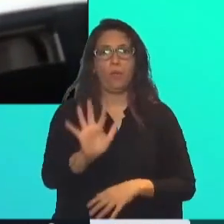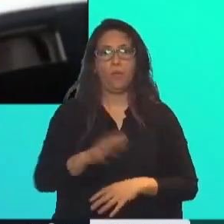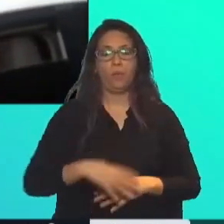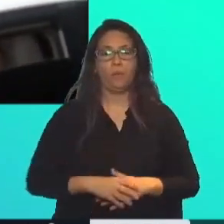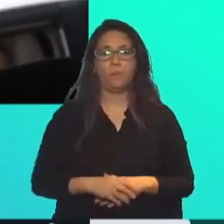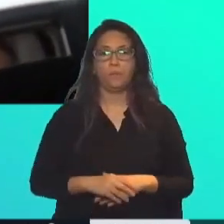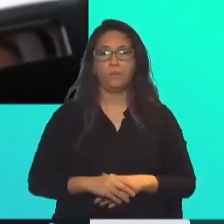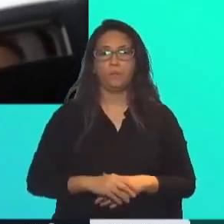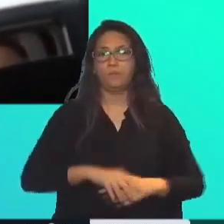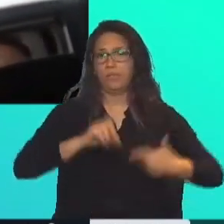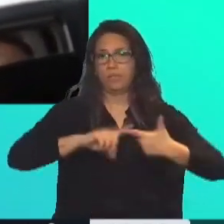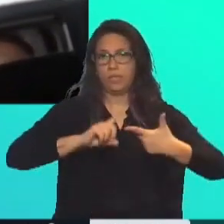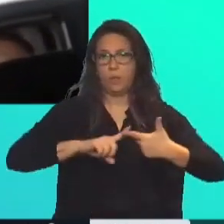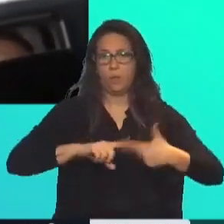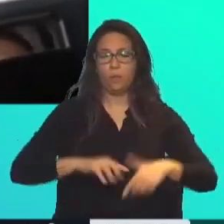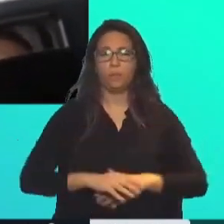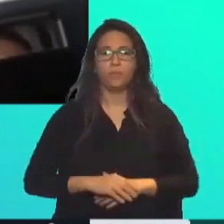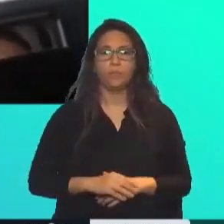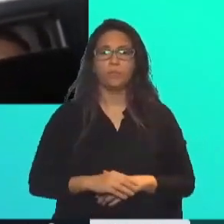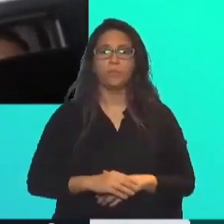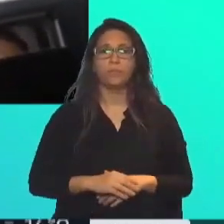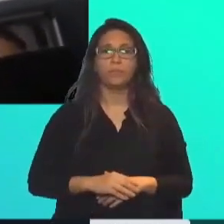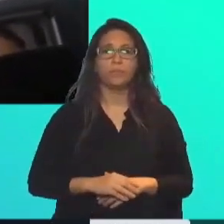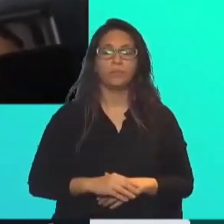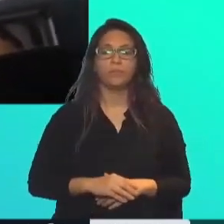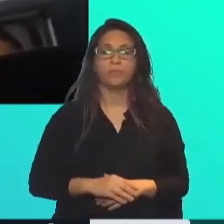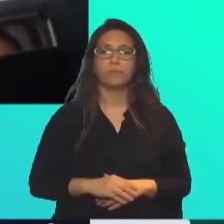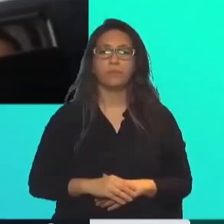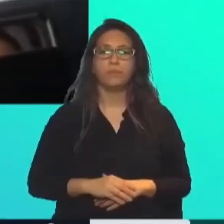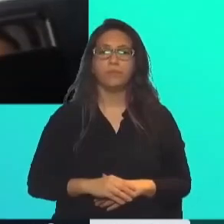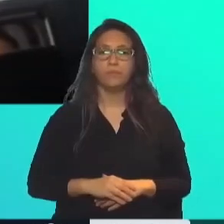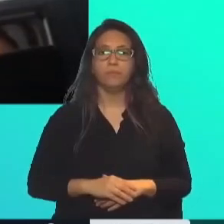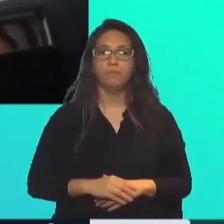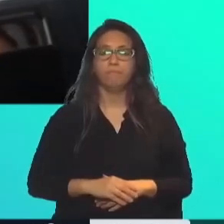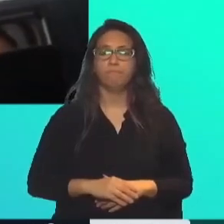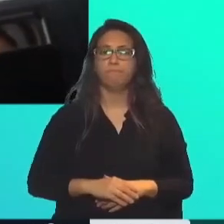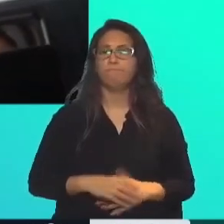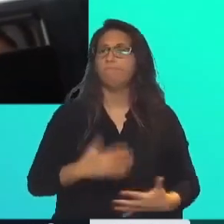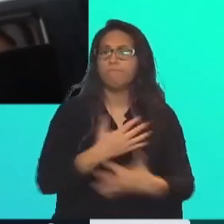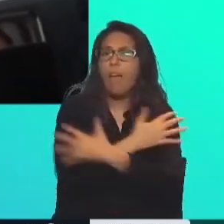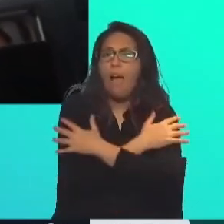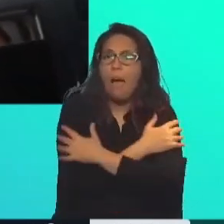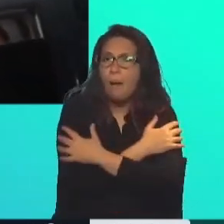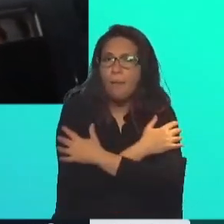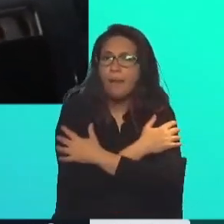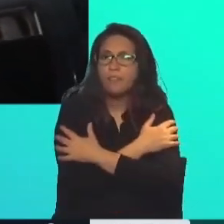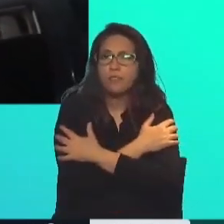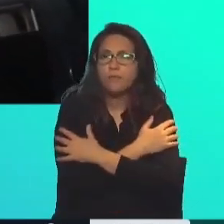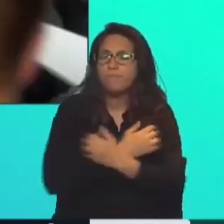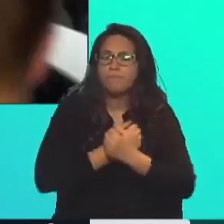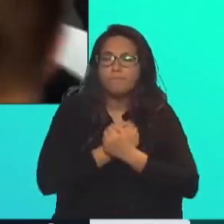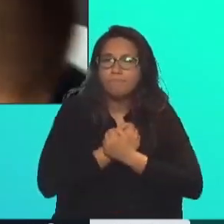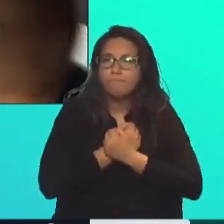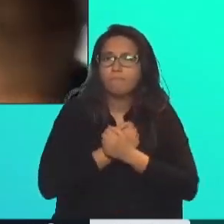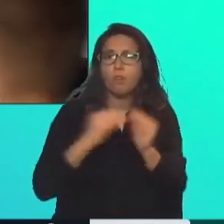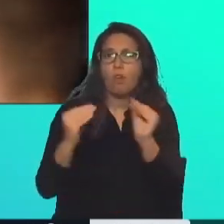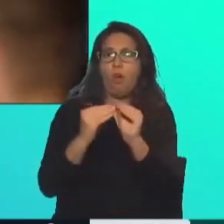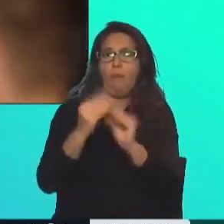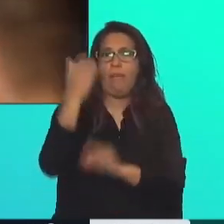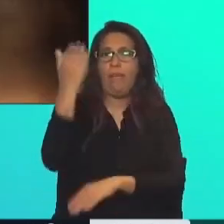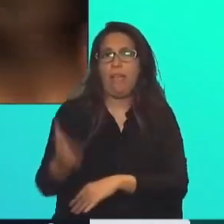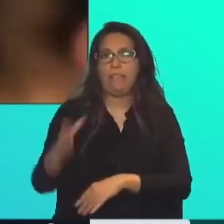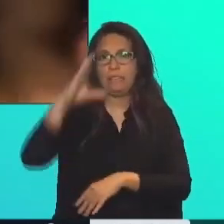Punto segundo, darle un abrazo fraternal a la compañera